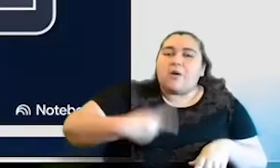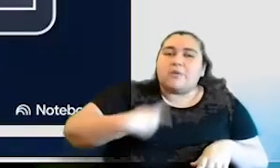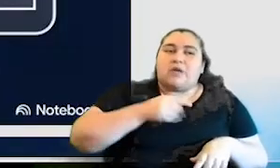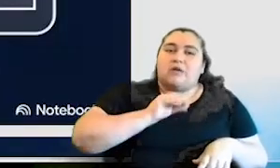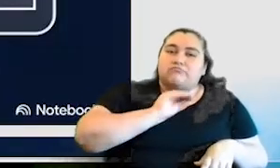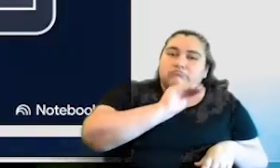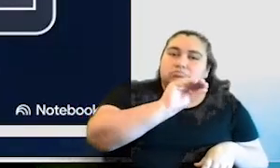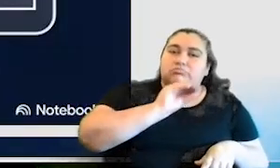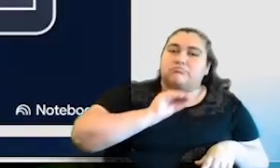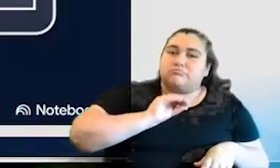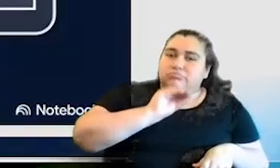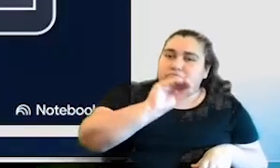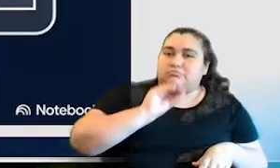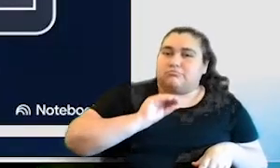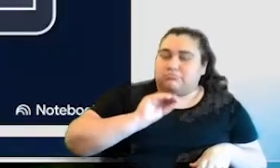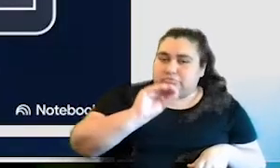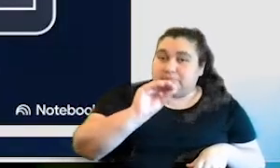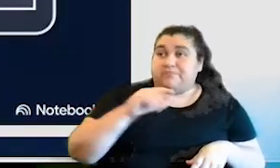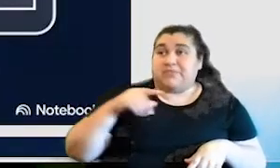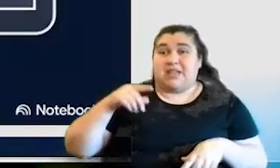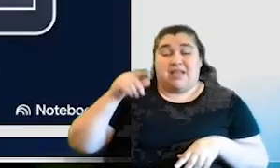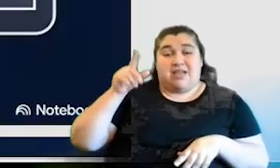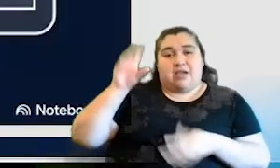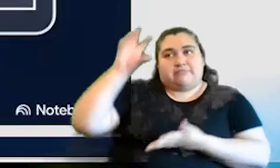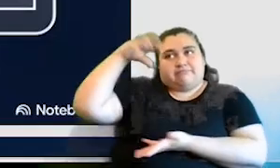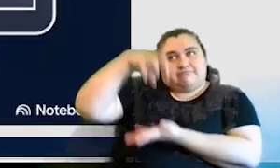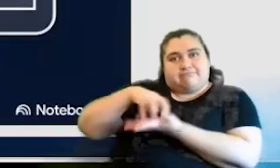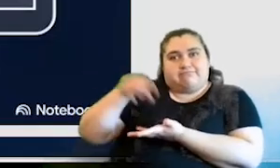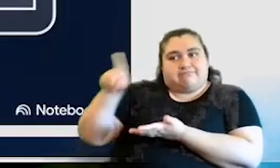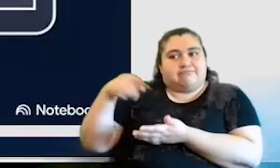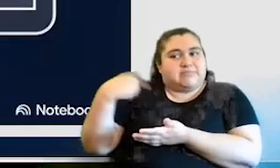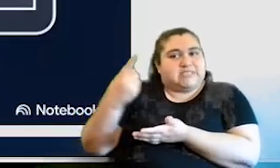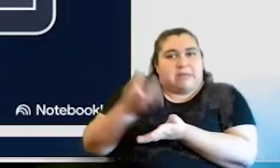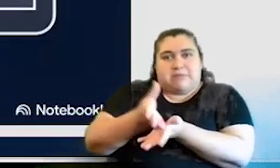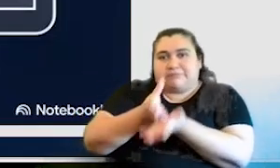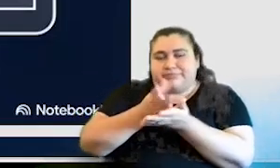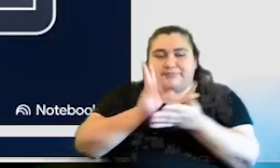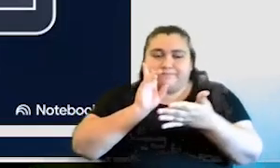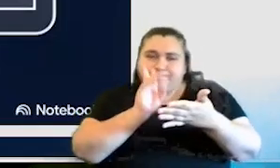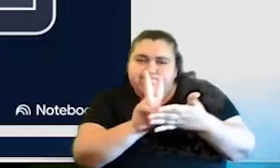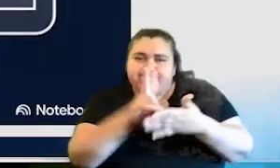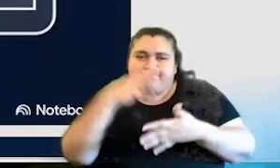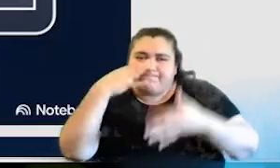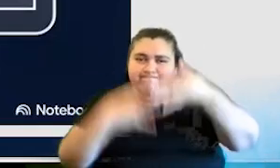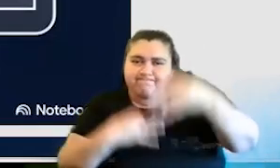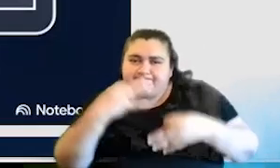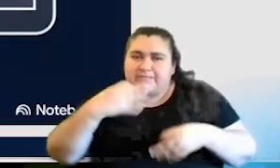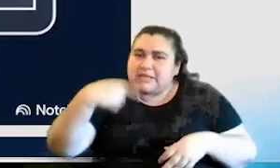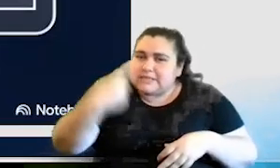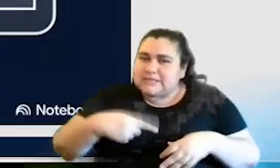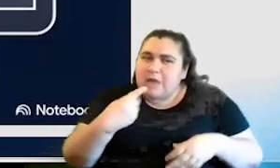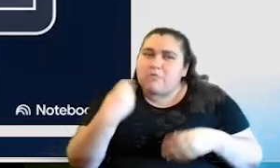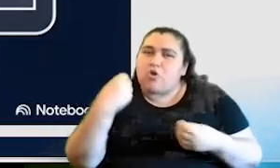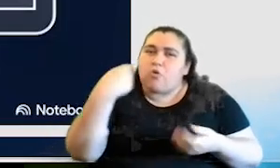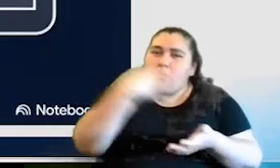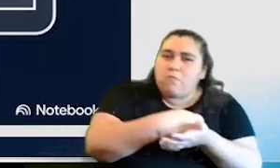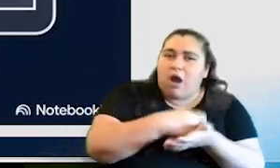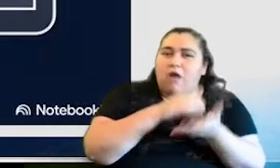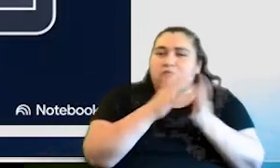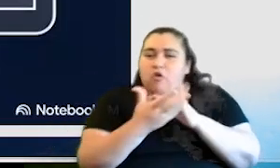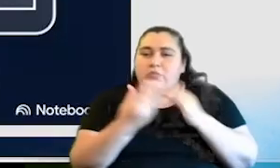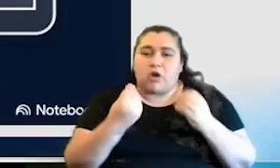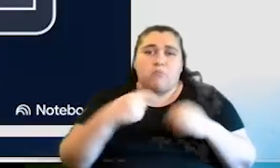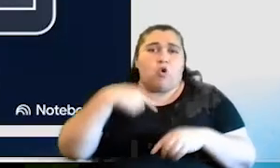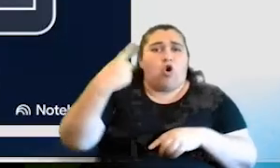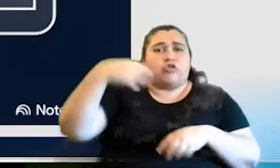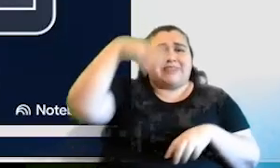CIRADIF. Además, nuestro empleador es muy eficiente en la lectura, los leen con periodicidad, no como no pasa en otros